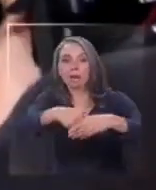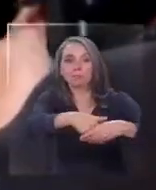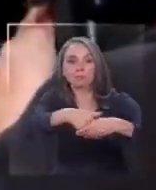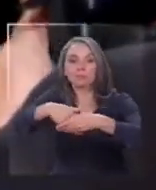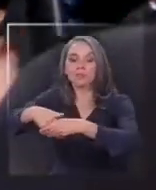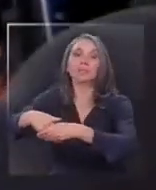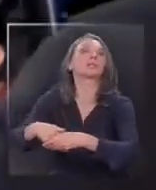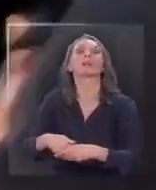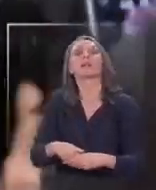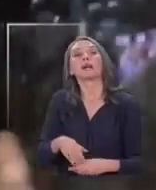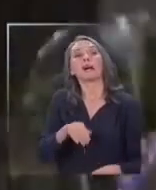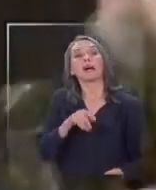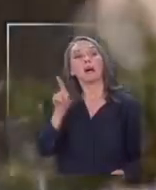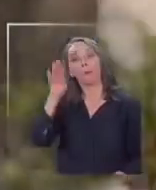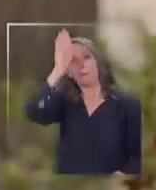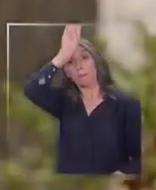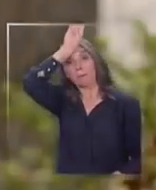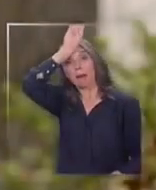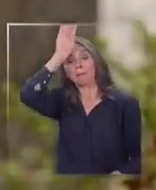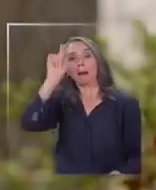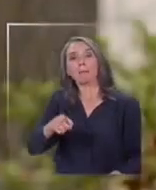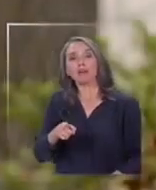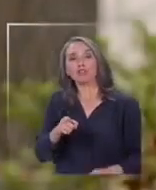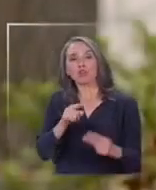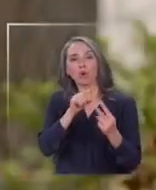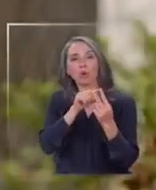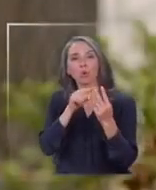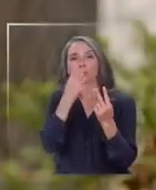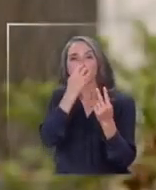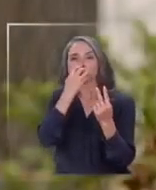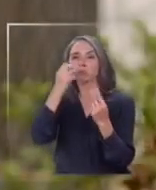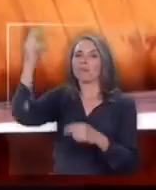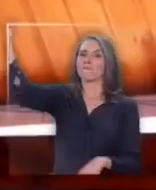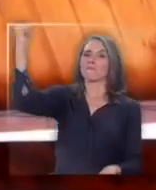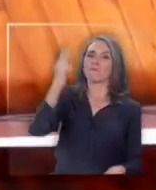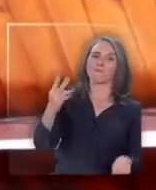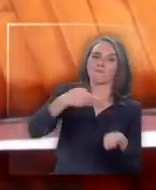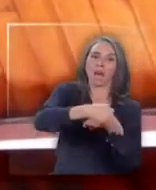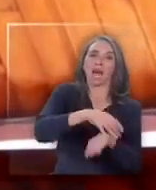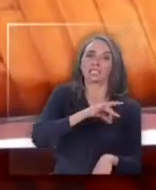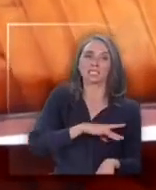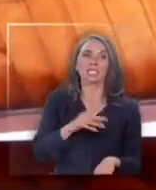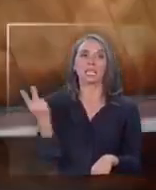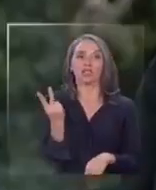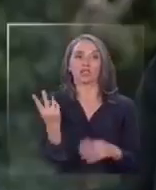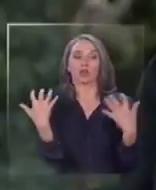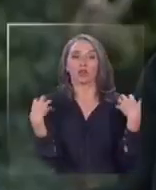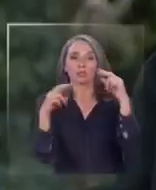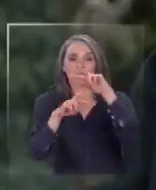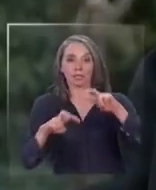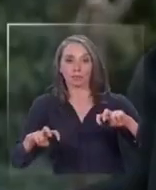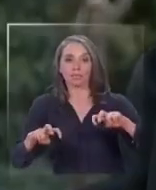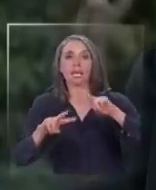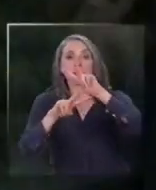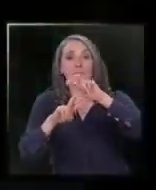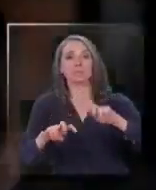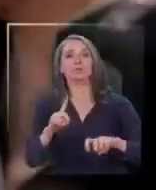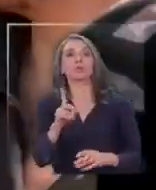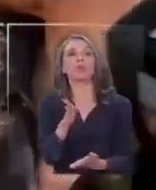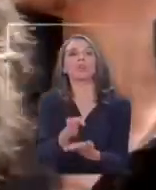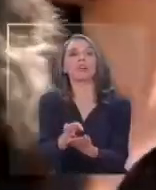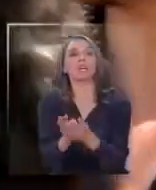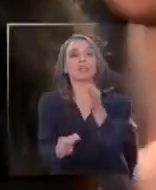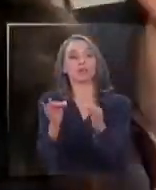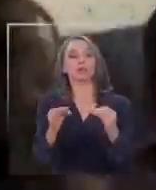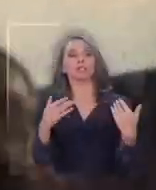Luego que el Papa mandara a Chicluna y a Bertomeu a Chile a investigar. Investigar es un deber de justicia. Y